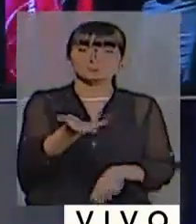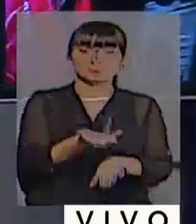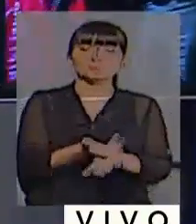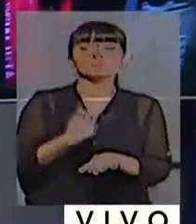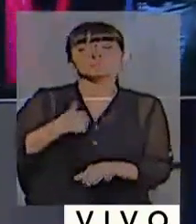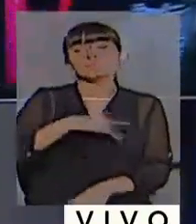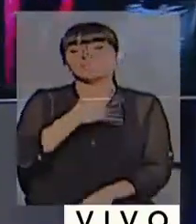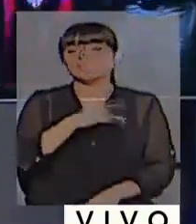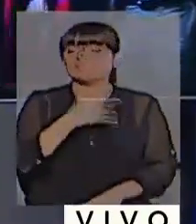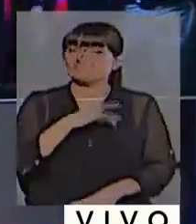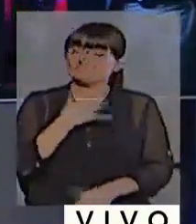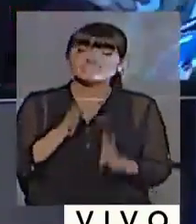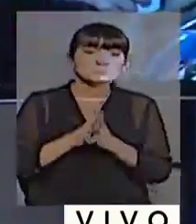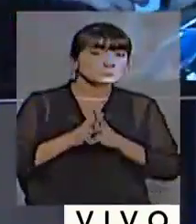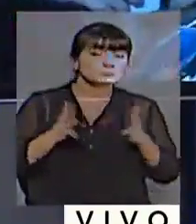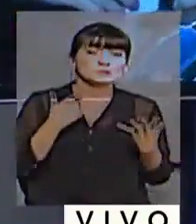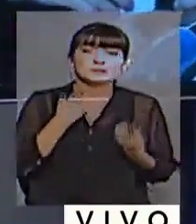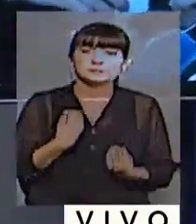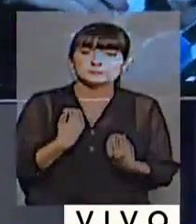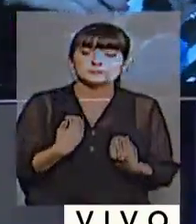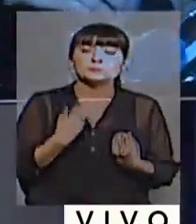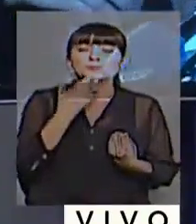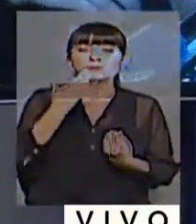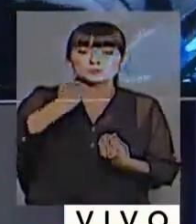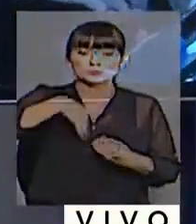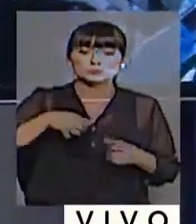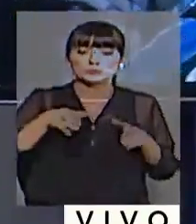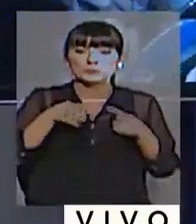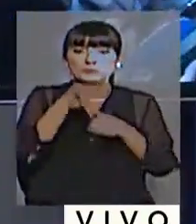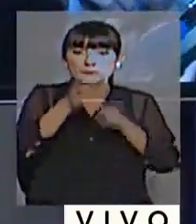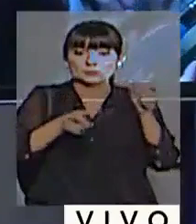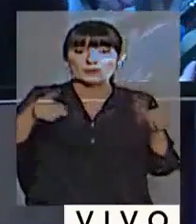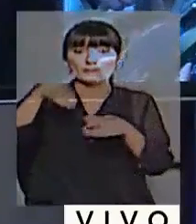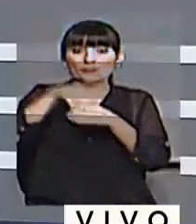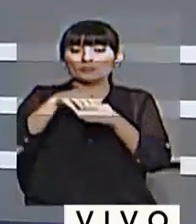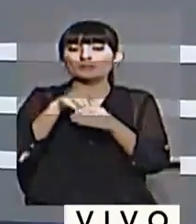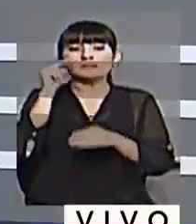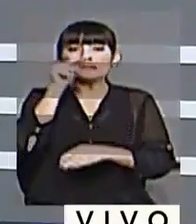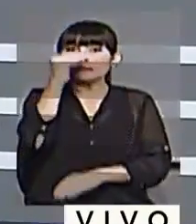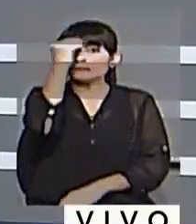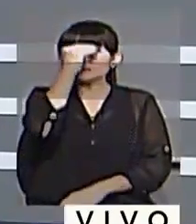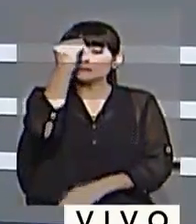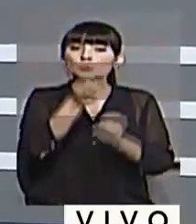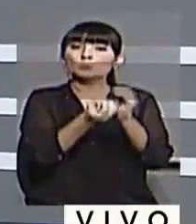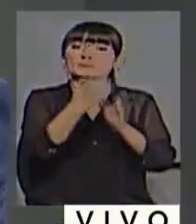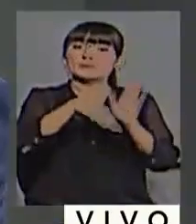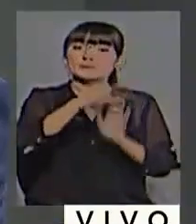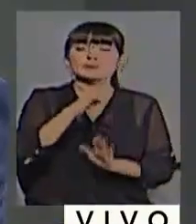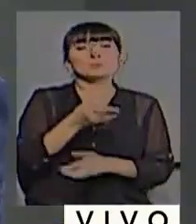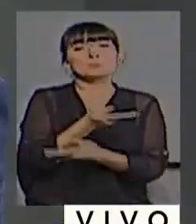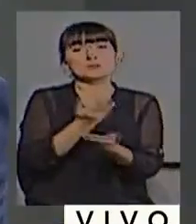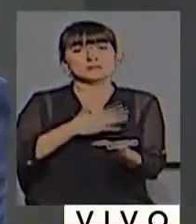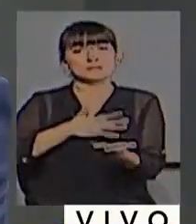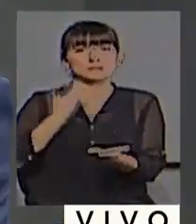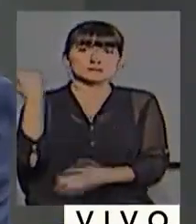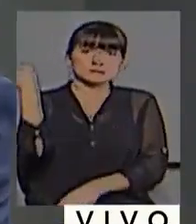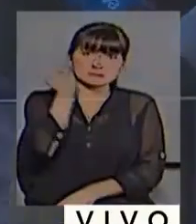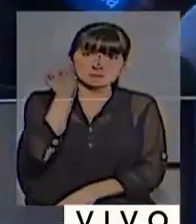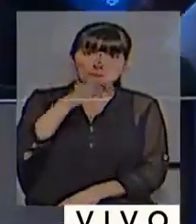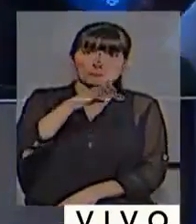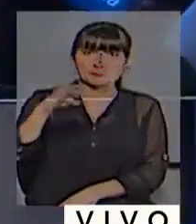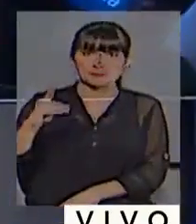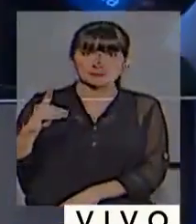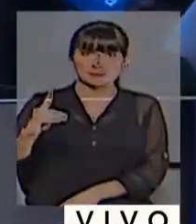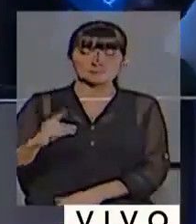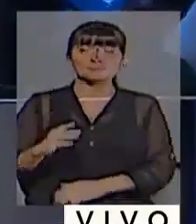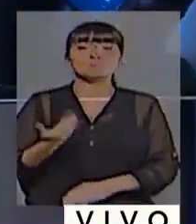lo que ha sucedido, porque nuestro electorado mira con preocupación la situación que hoy día tiene la nueva mayoría. ¿Se sienten traicionados ustedes desde el PPD?